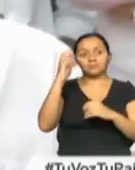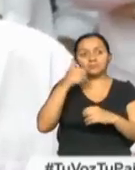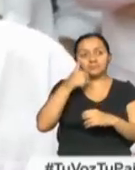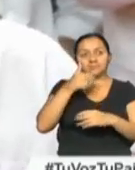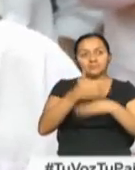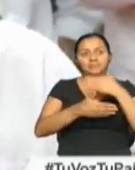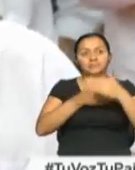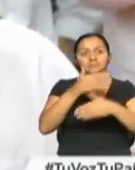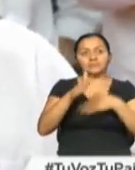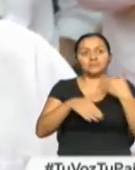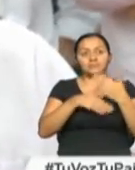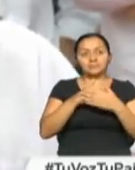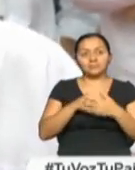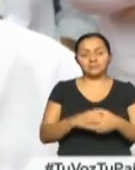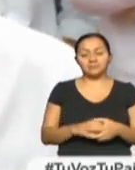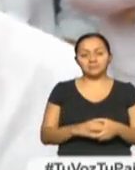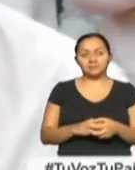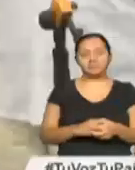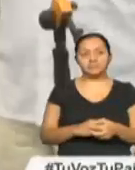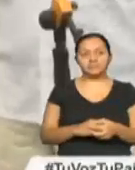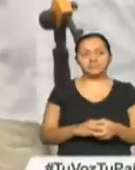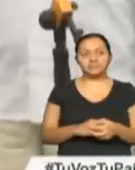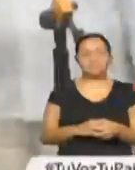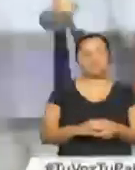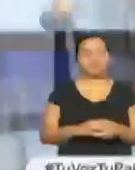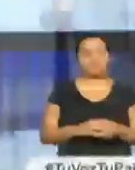algo que nunca olvidaremos. Gracias, presidente Correa.